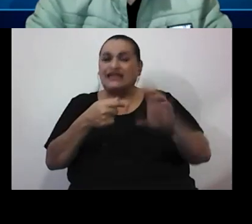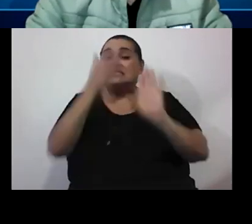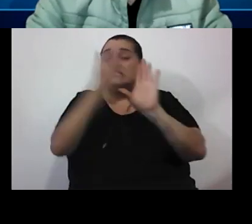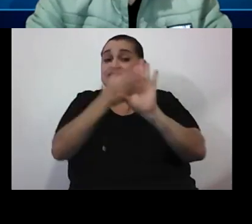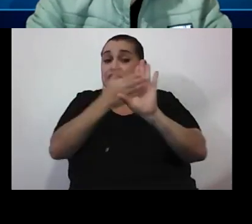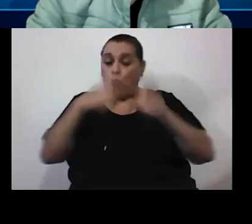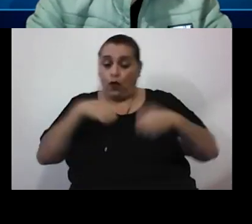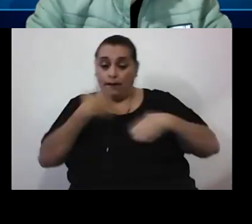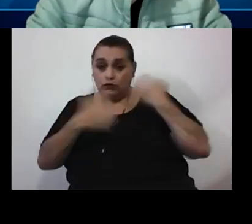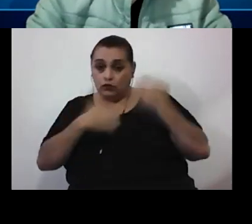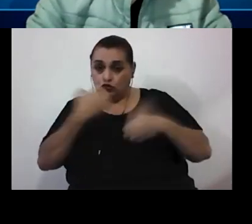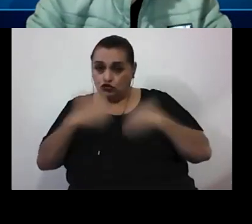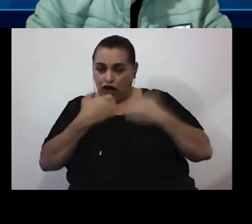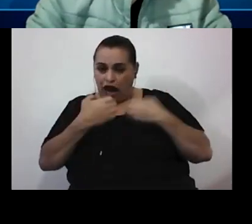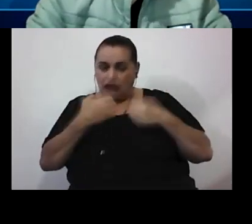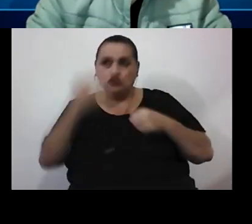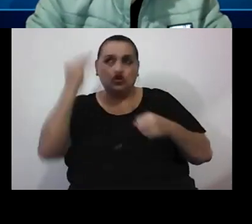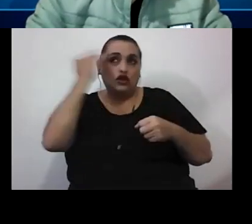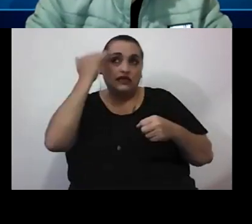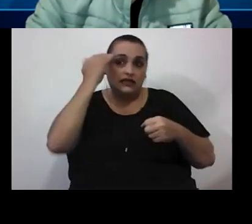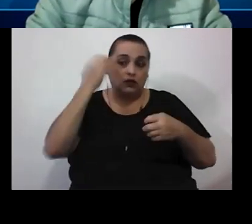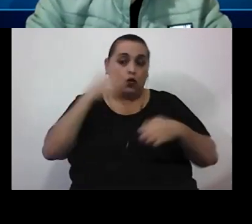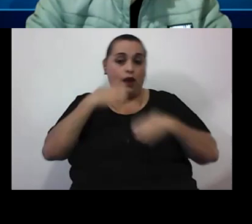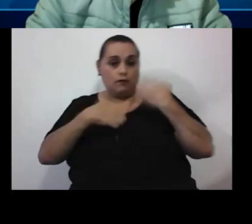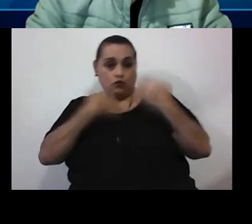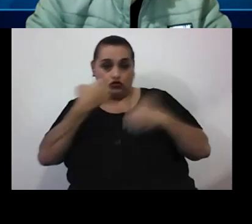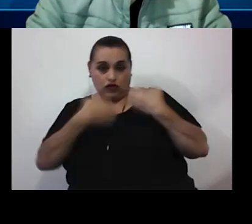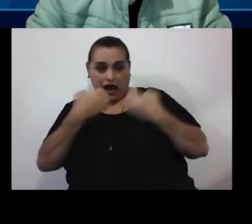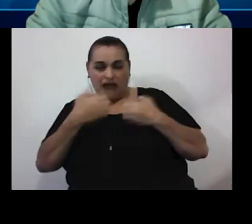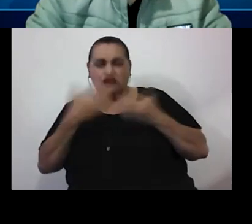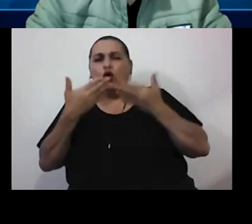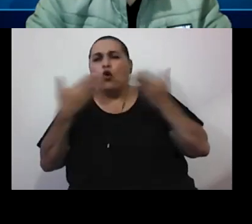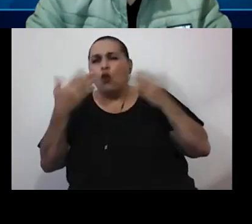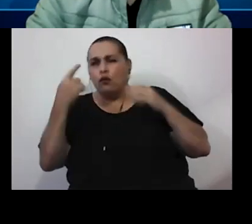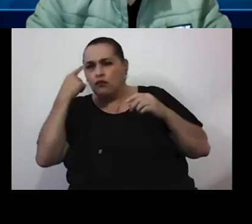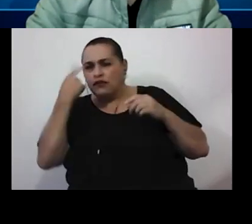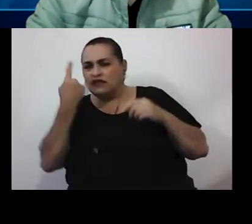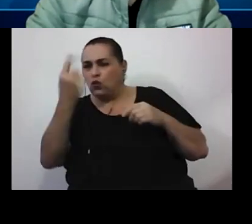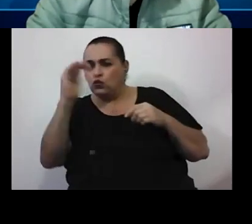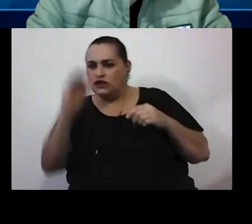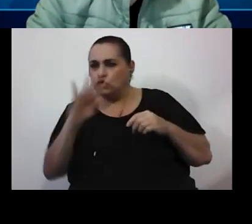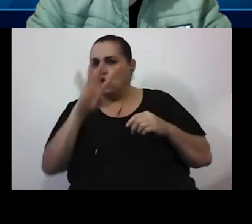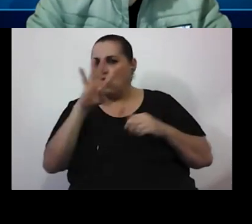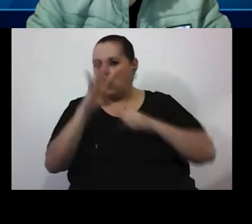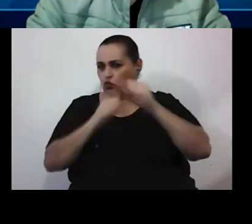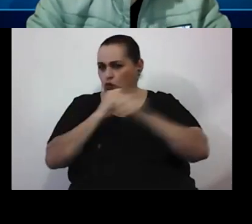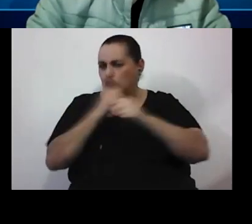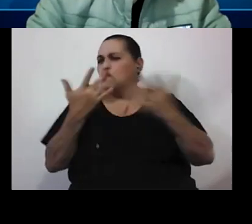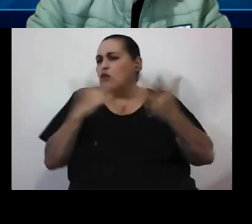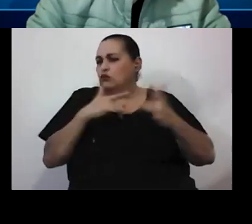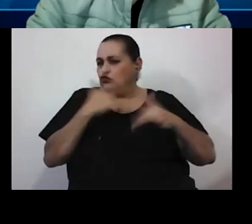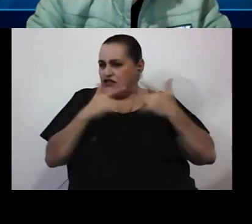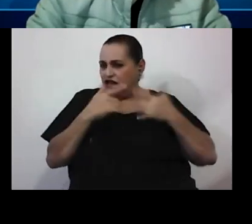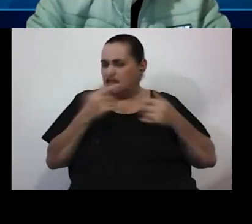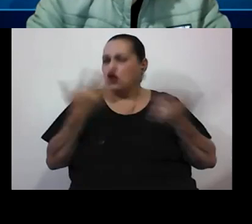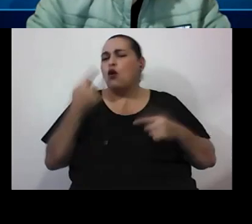psicoemocionales, es decir, cognitivos y emocionales, de cómo piensa un niño de 4 años, cómo siente, cómo piensa un niño,